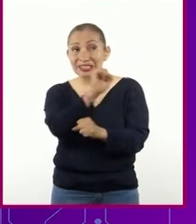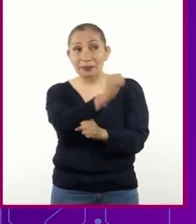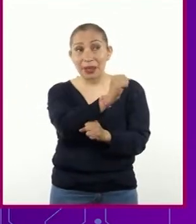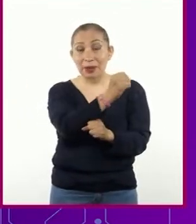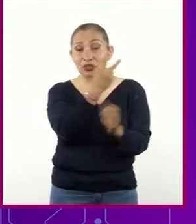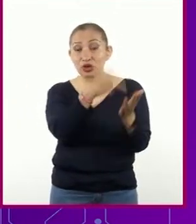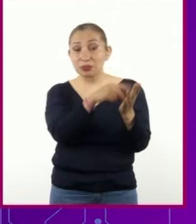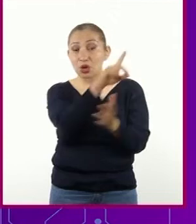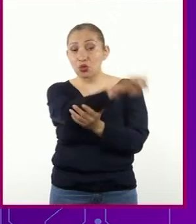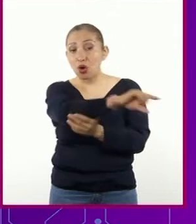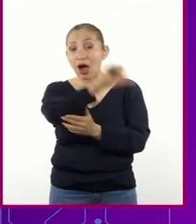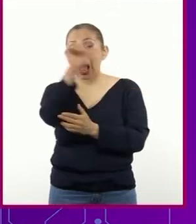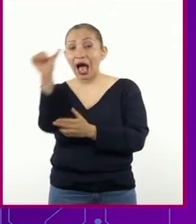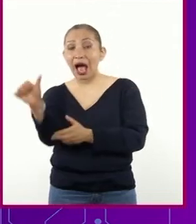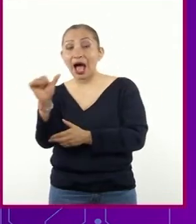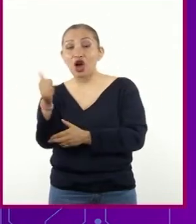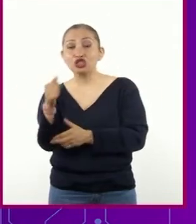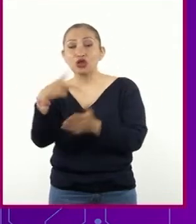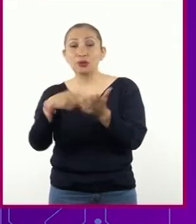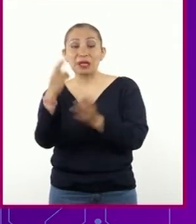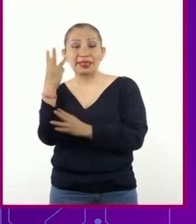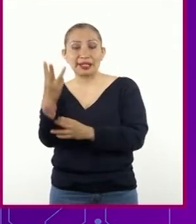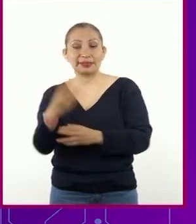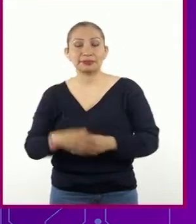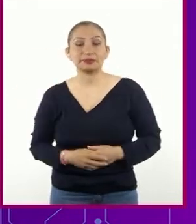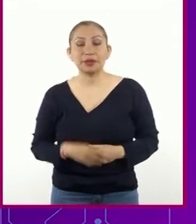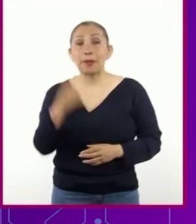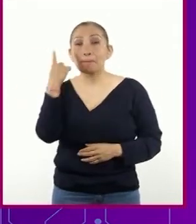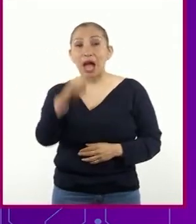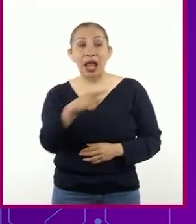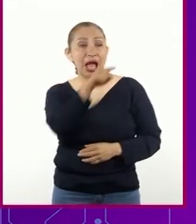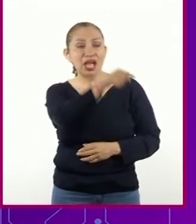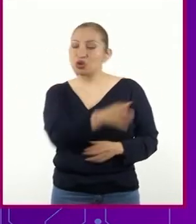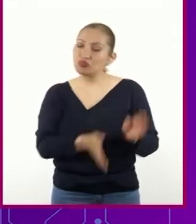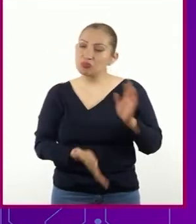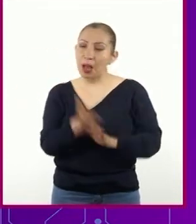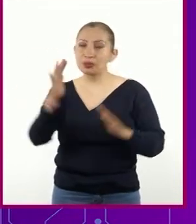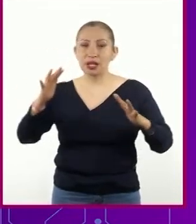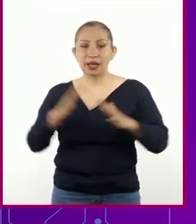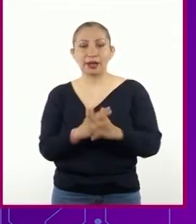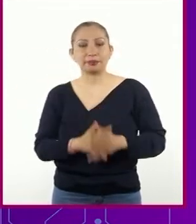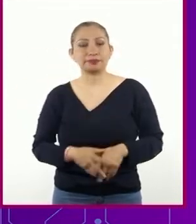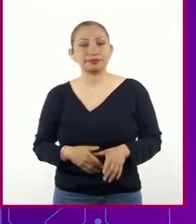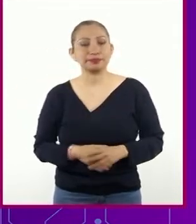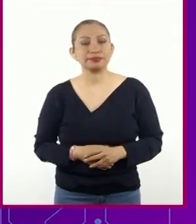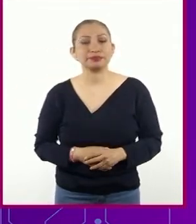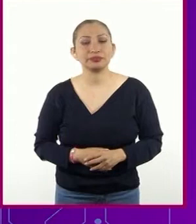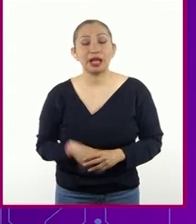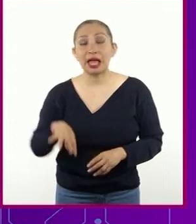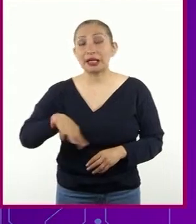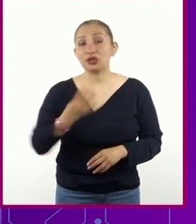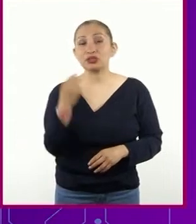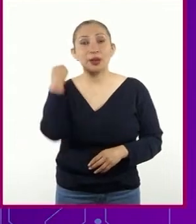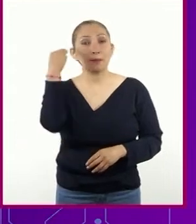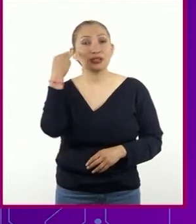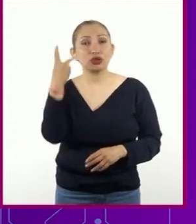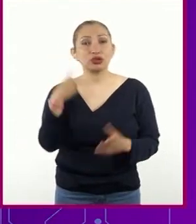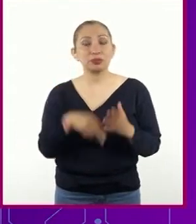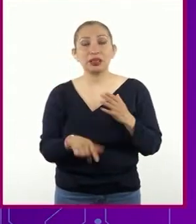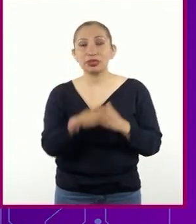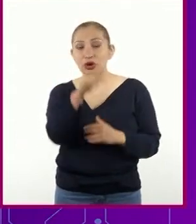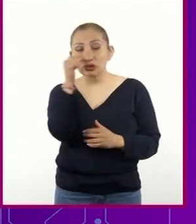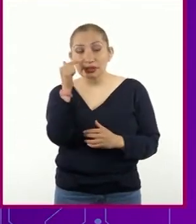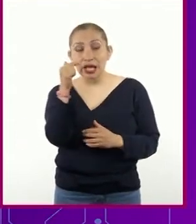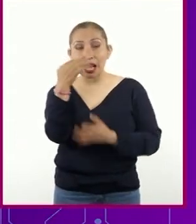septiembre de 2001 y agosto de 2003 para combatir en la guerra. El 14 de marzo de